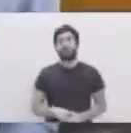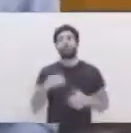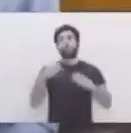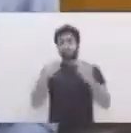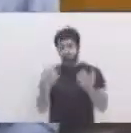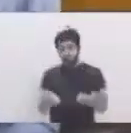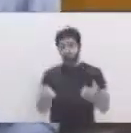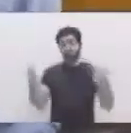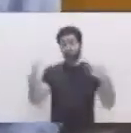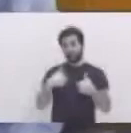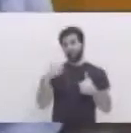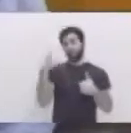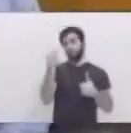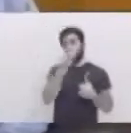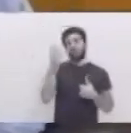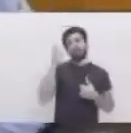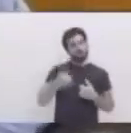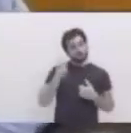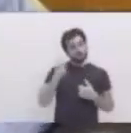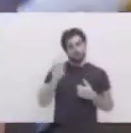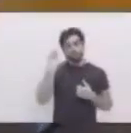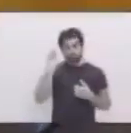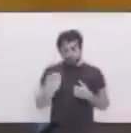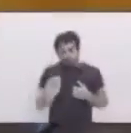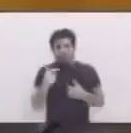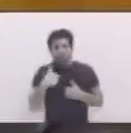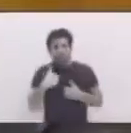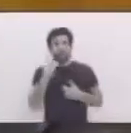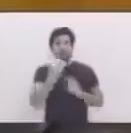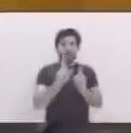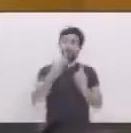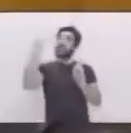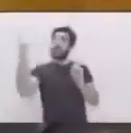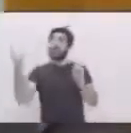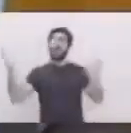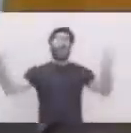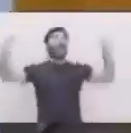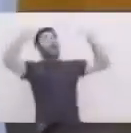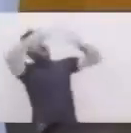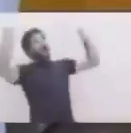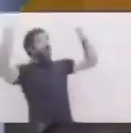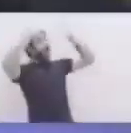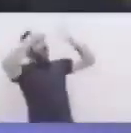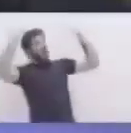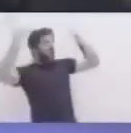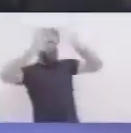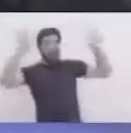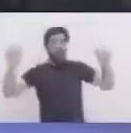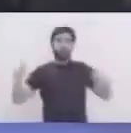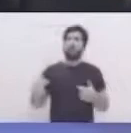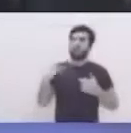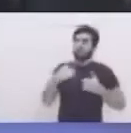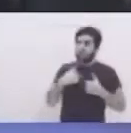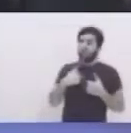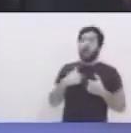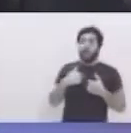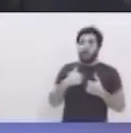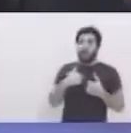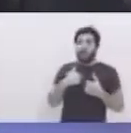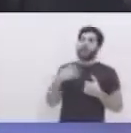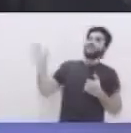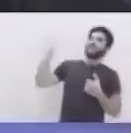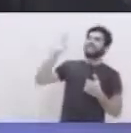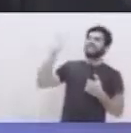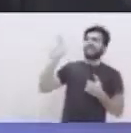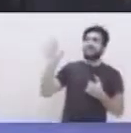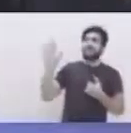que Graciela iba a jugar a su orilla del río y aquel niño la saludaba del otro lado, ¡hola! Graciela ahora hacía